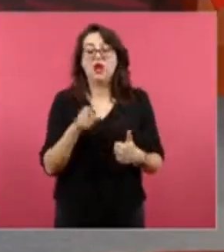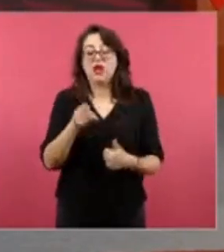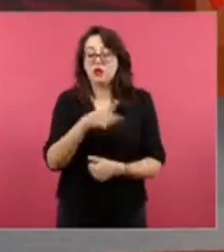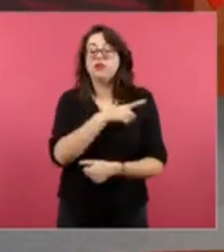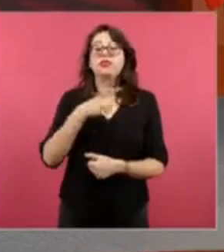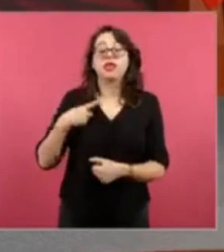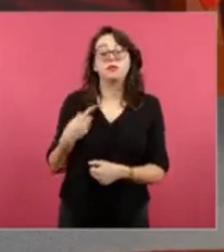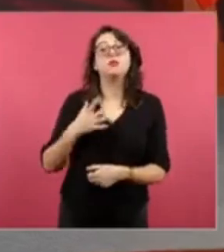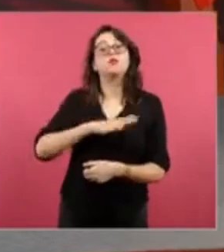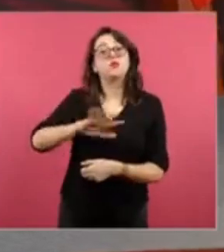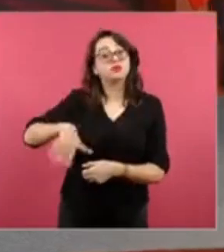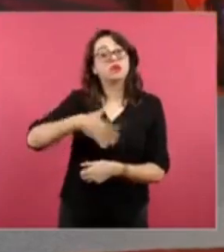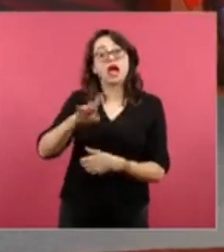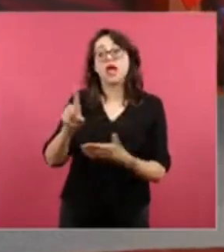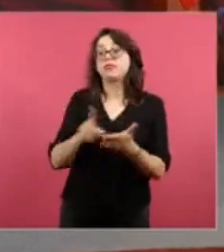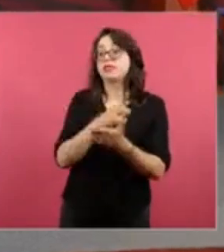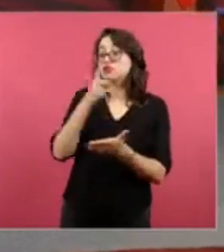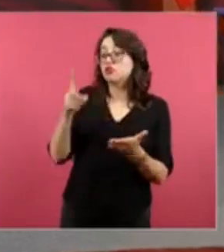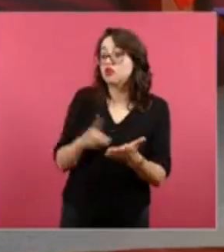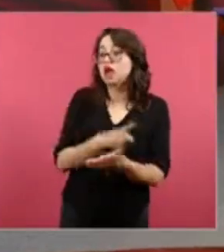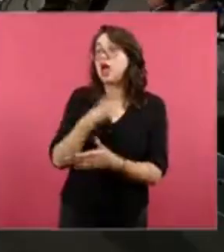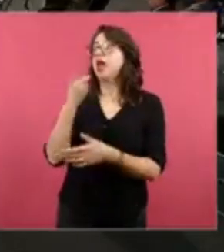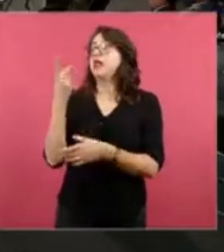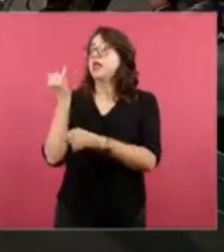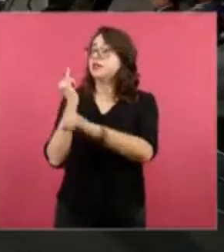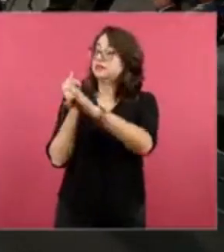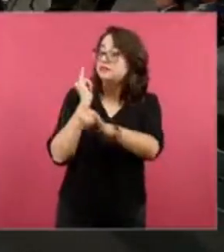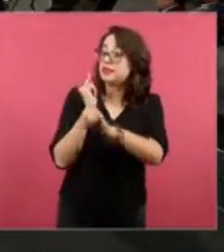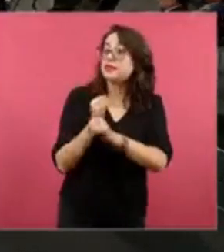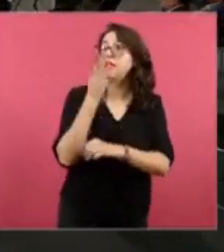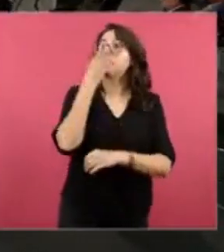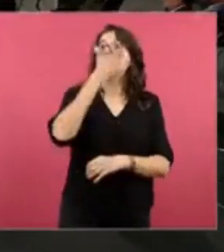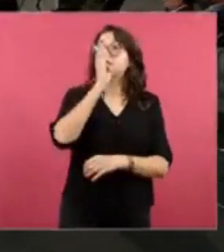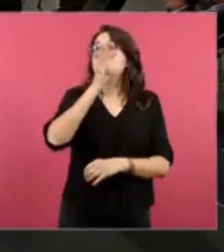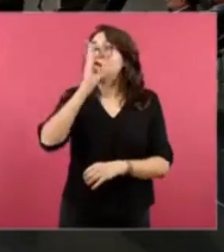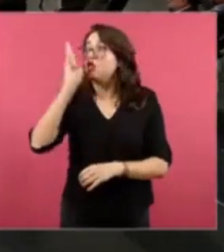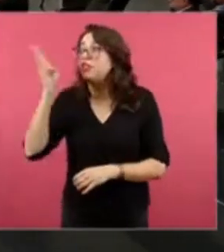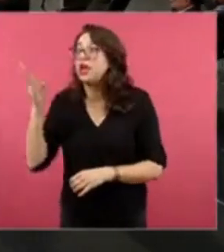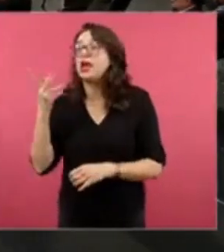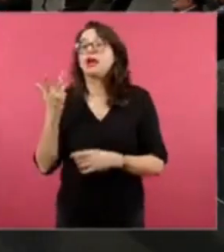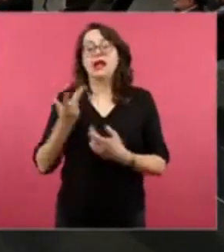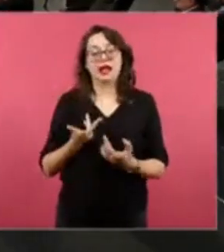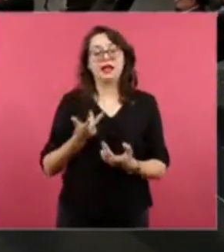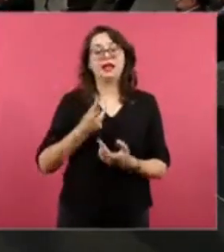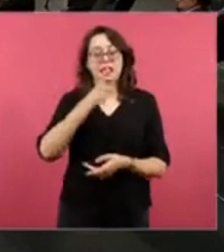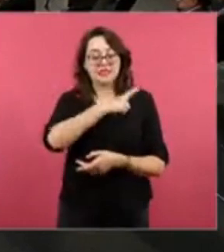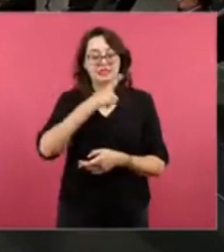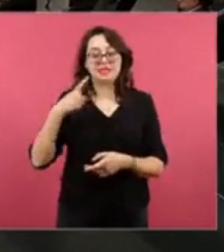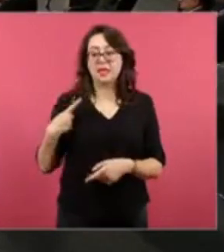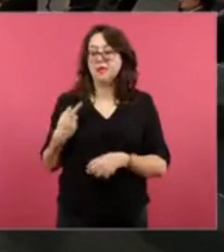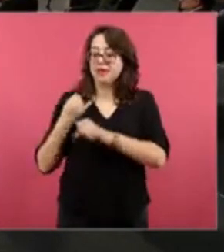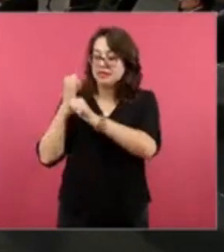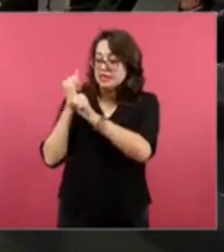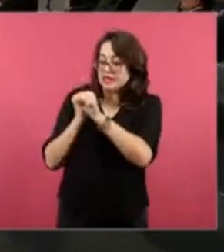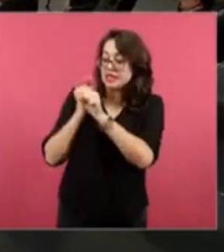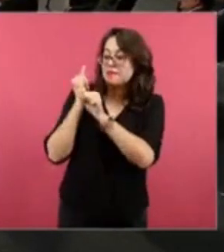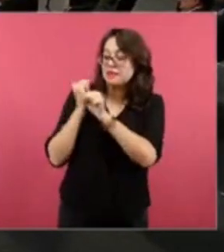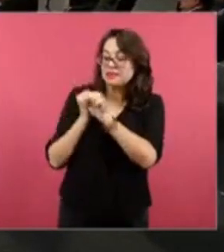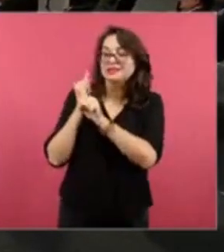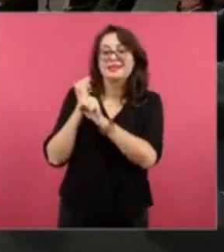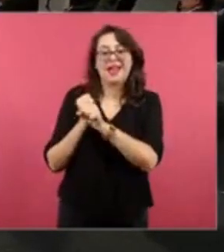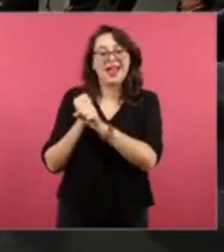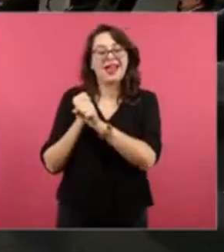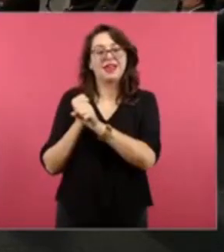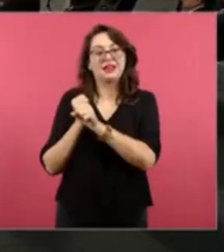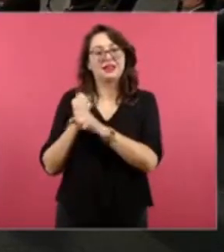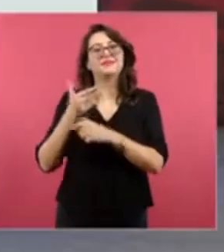en la biblioteca escolar, en la biblioteca de aula. Es nuevamente la movilización